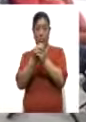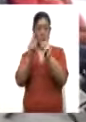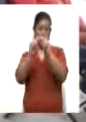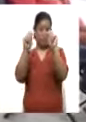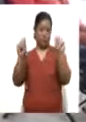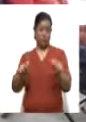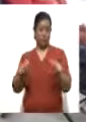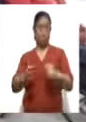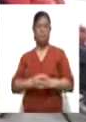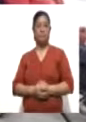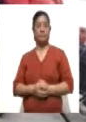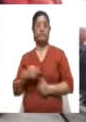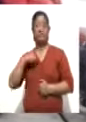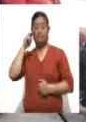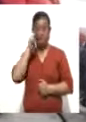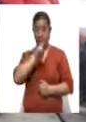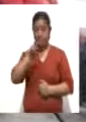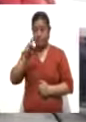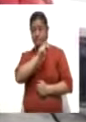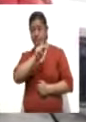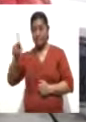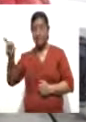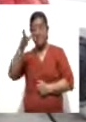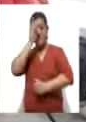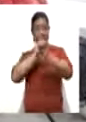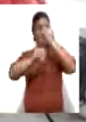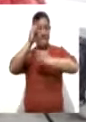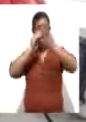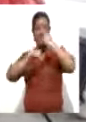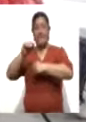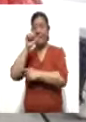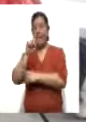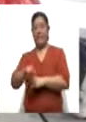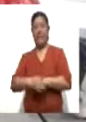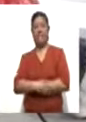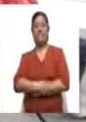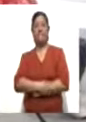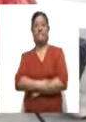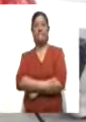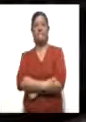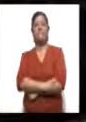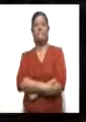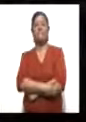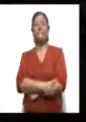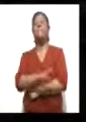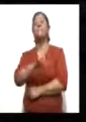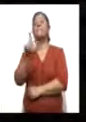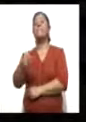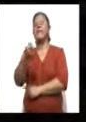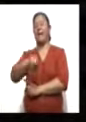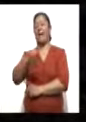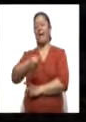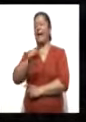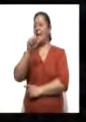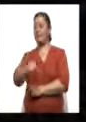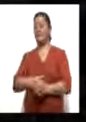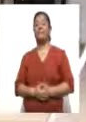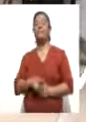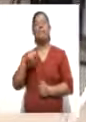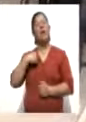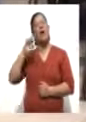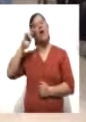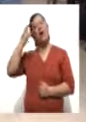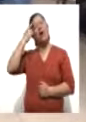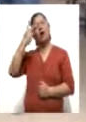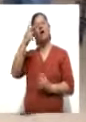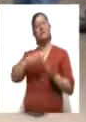los productos de su aprendizaje y después saludarnos en otro nuevo curso. Camacho y Gareda recordó que en 2020 el